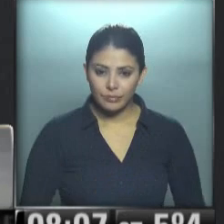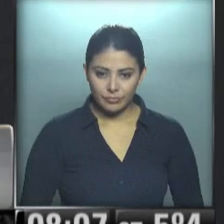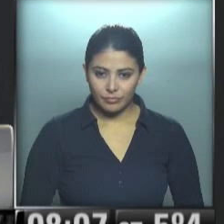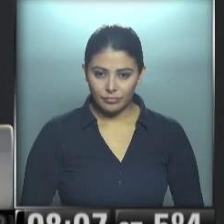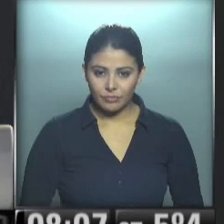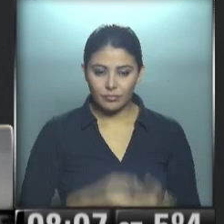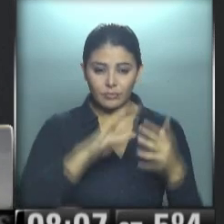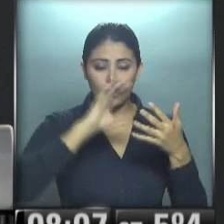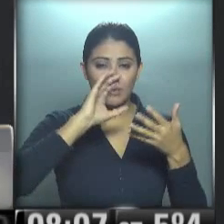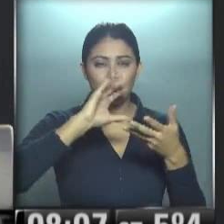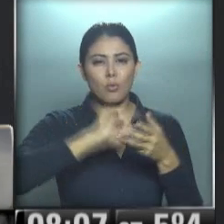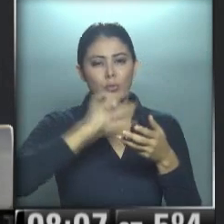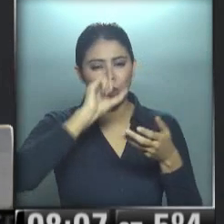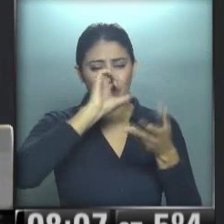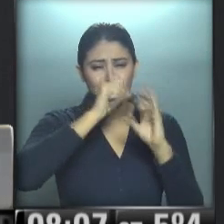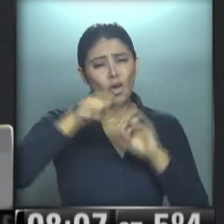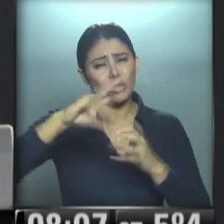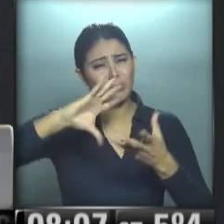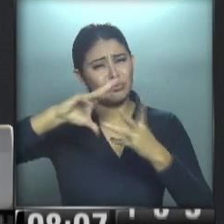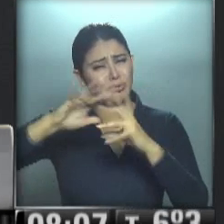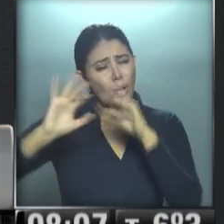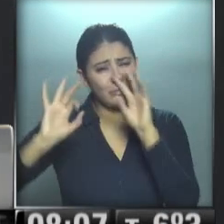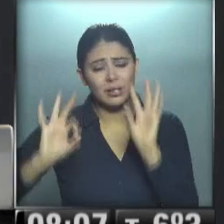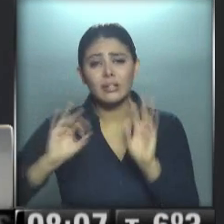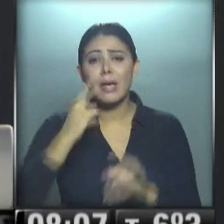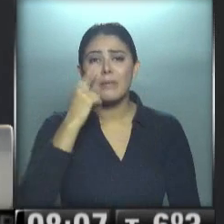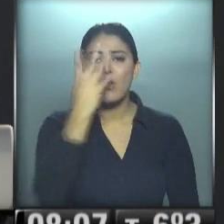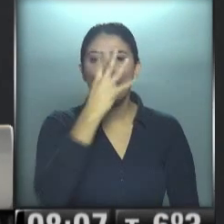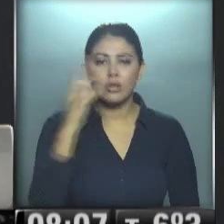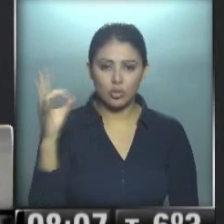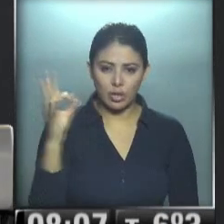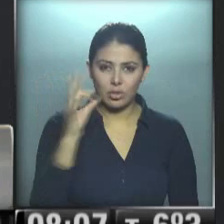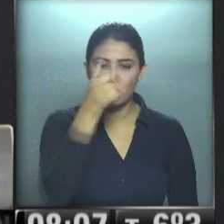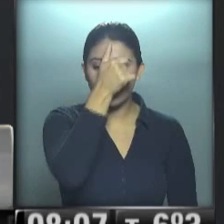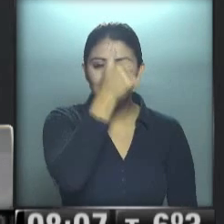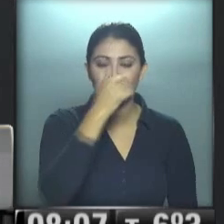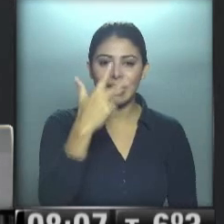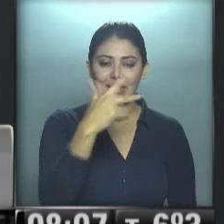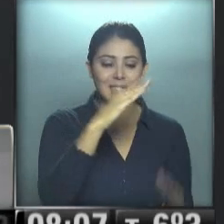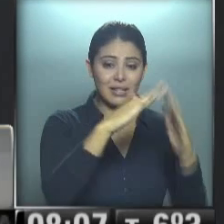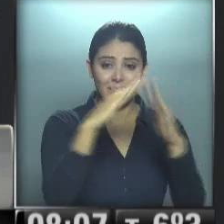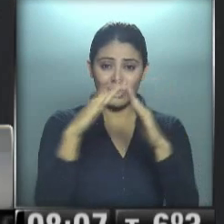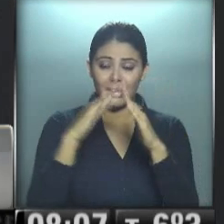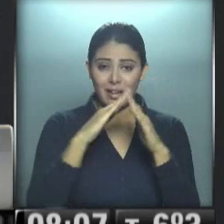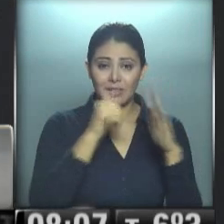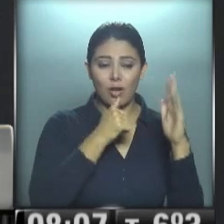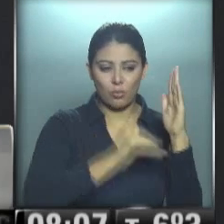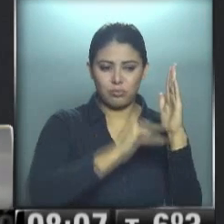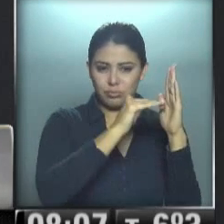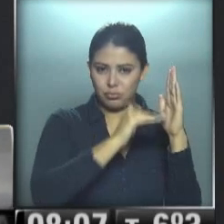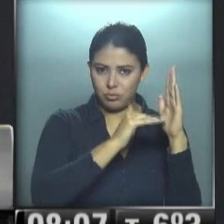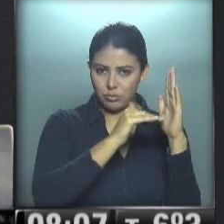destrucción parcial y en algunos casos totales y tenemos mil 463 viviendas afectadas